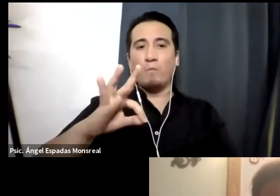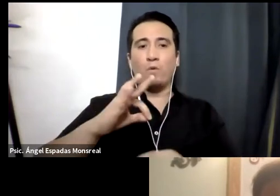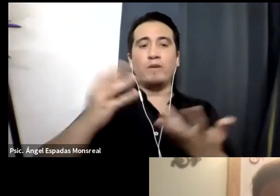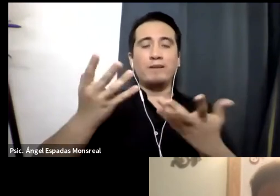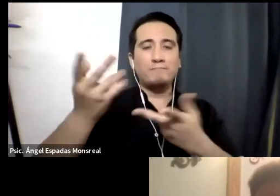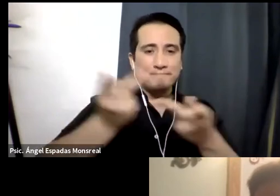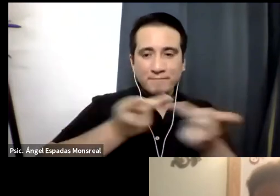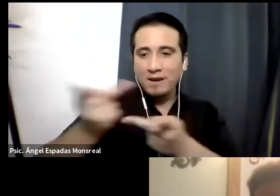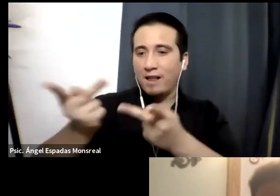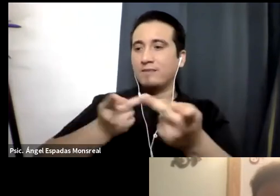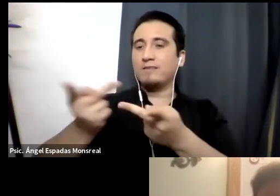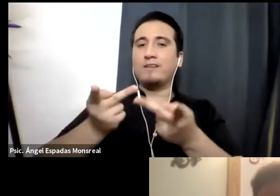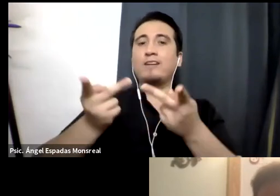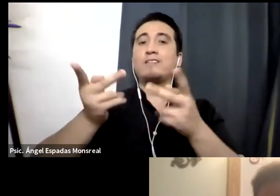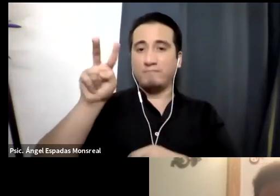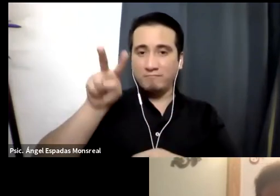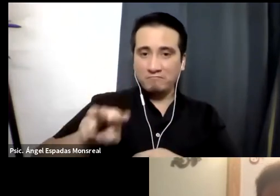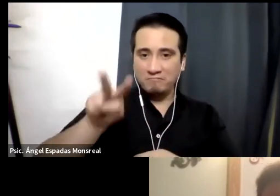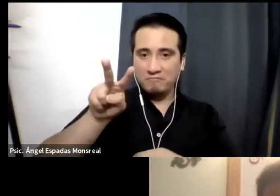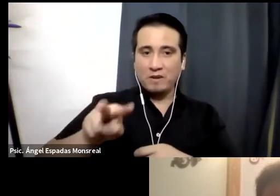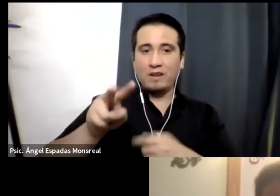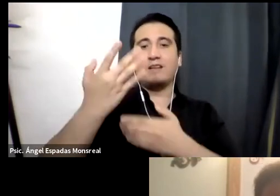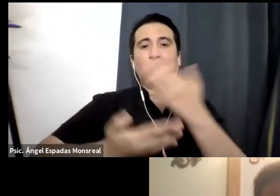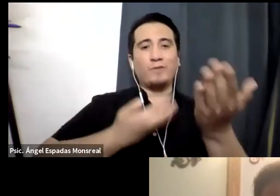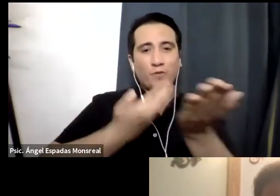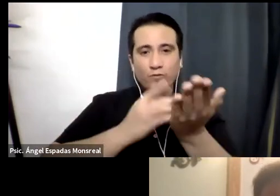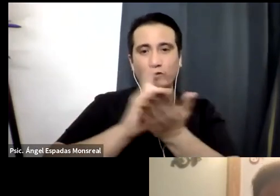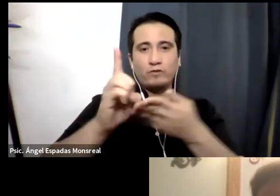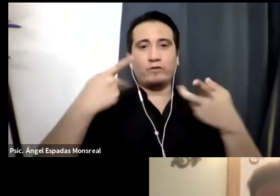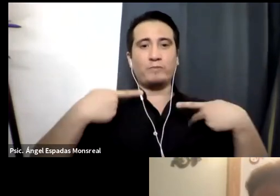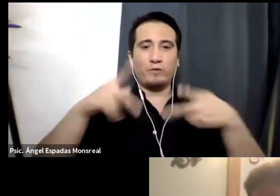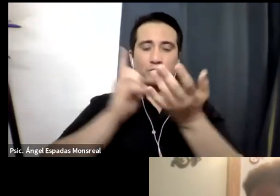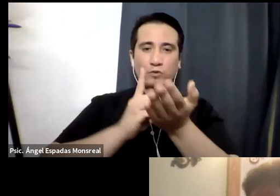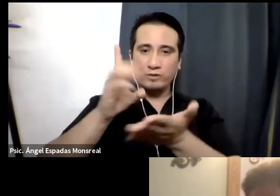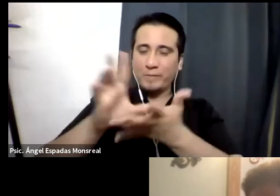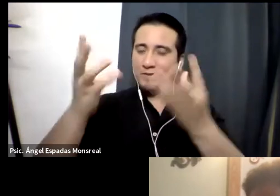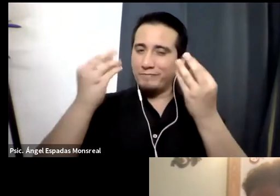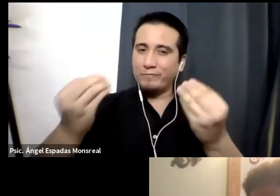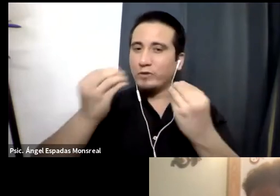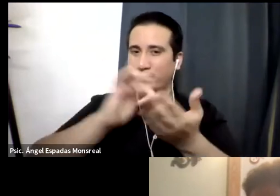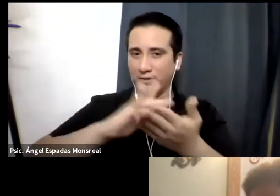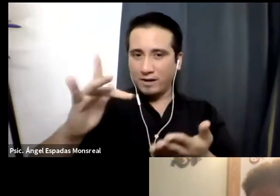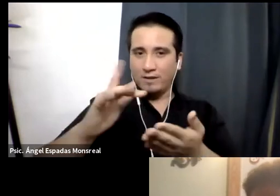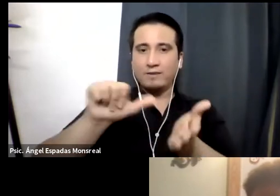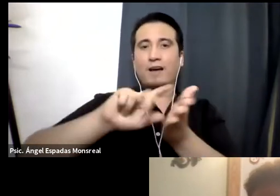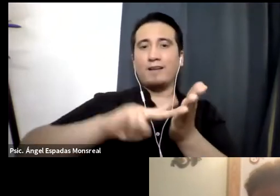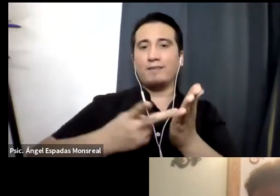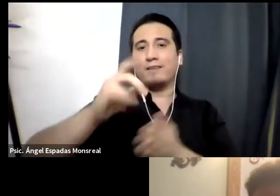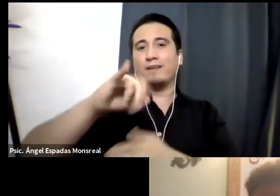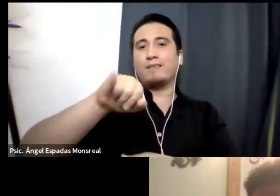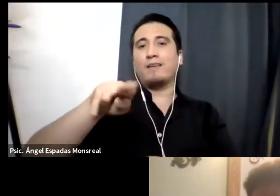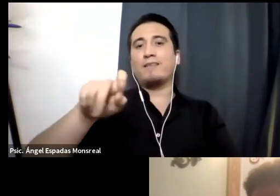a la realidad, el contenido de la Convención sobre los Derechos de las Personas con Discapacidad. Muchísimas gracias, arquitecta Janet